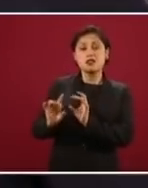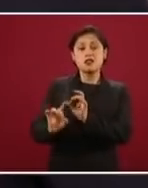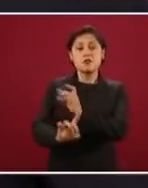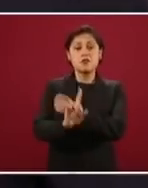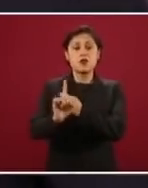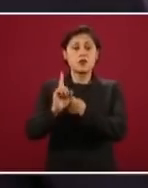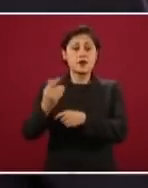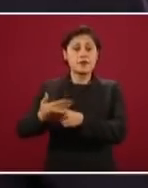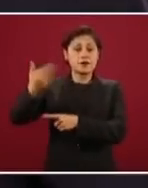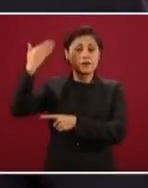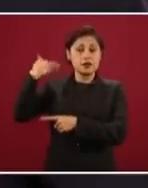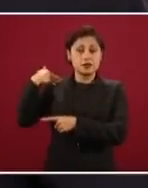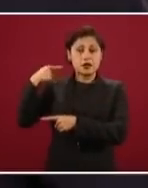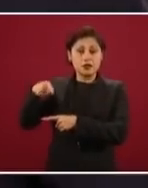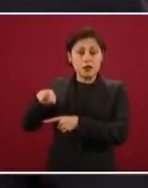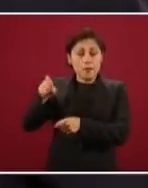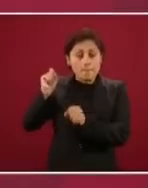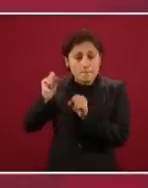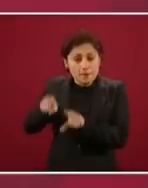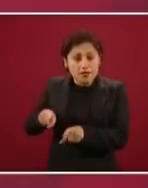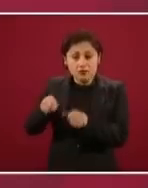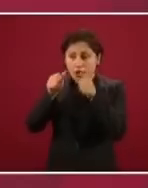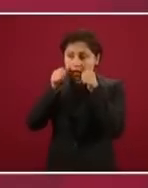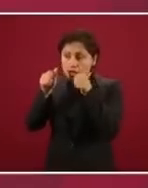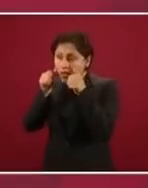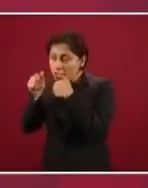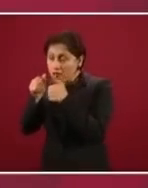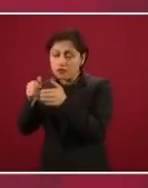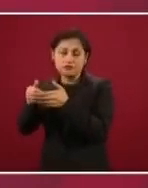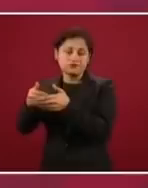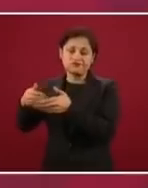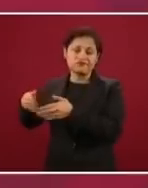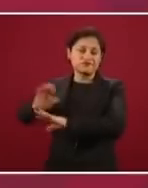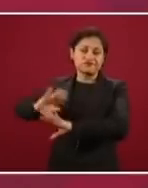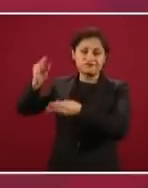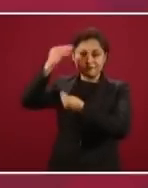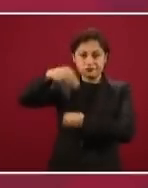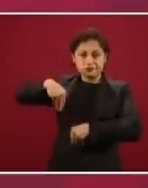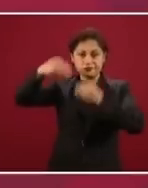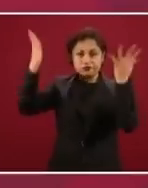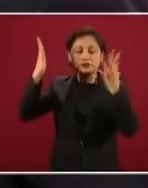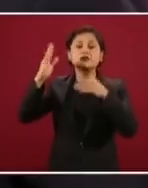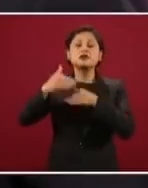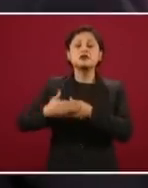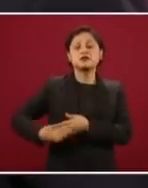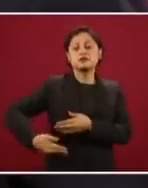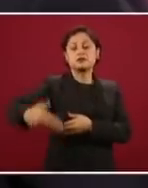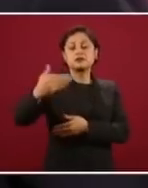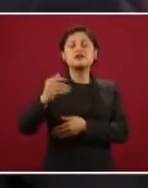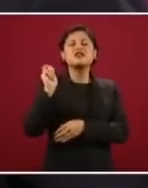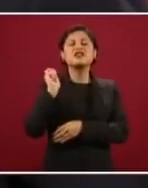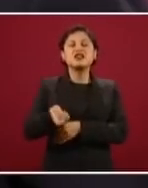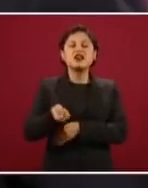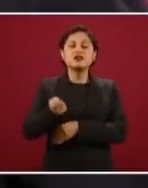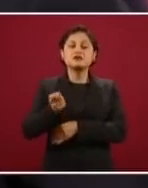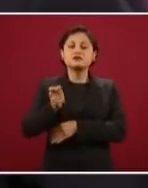la justicia es castigar pero también es prevenir y sobre todo cambiar